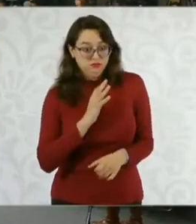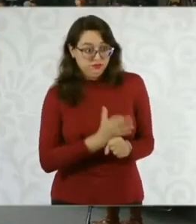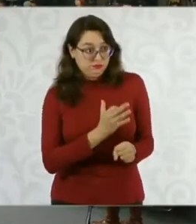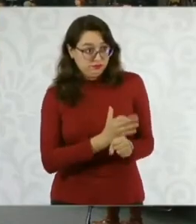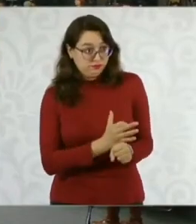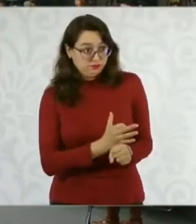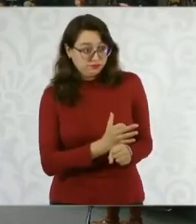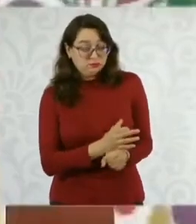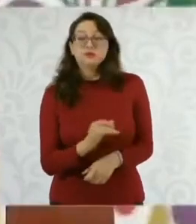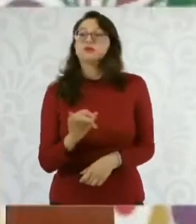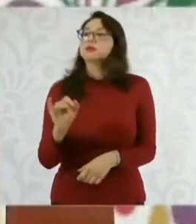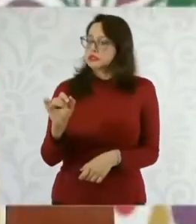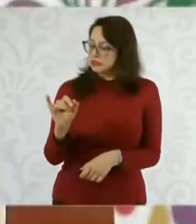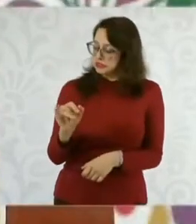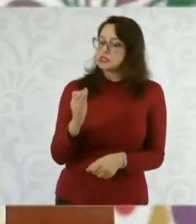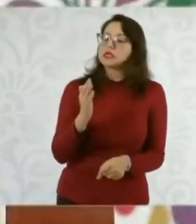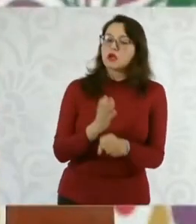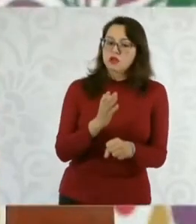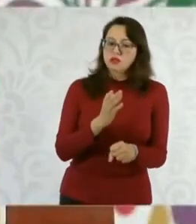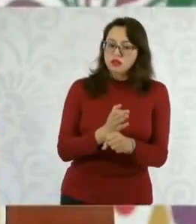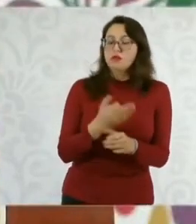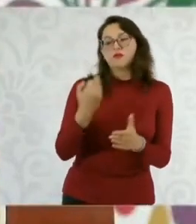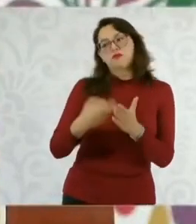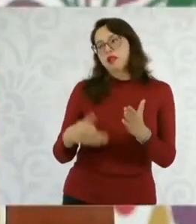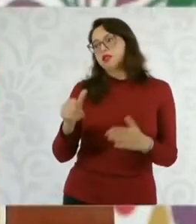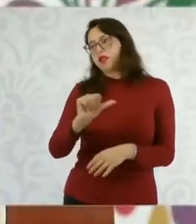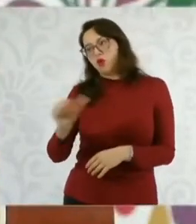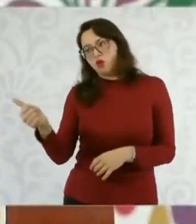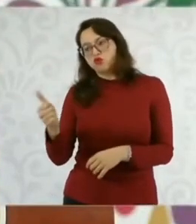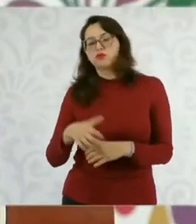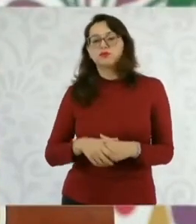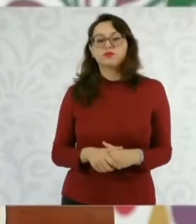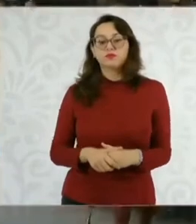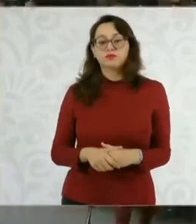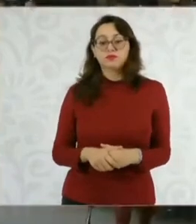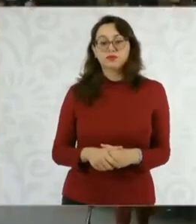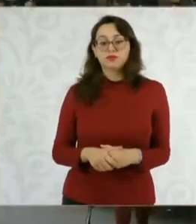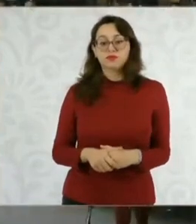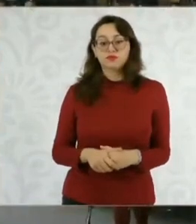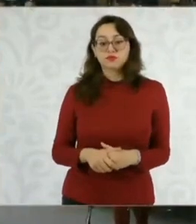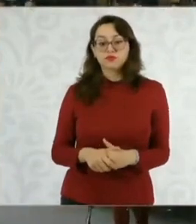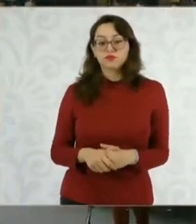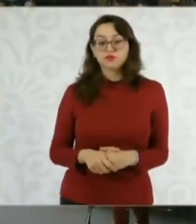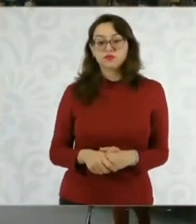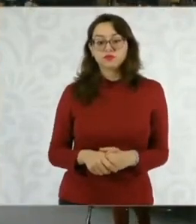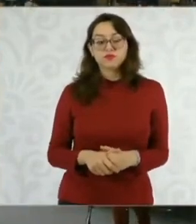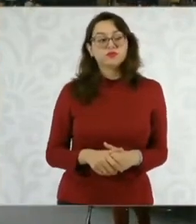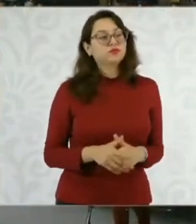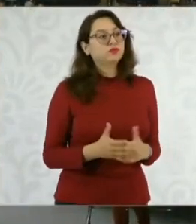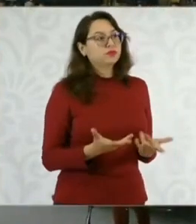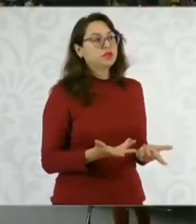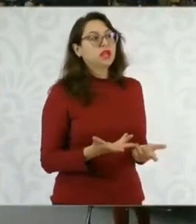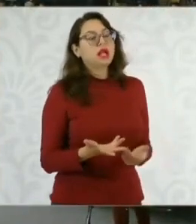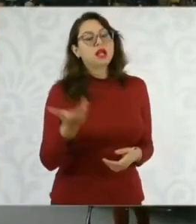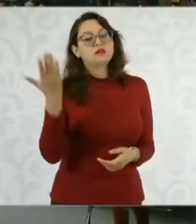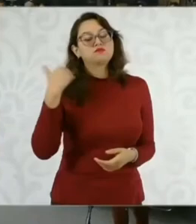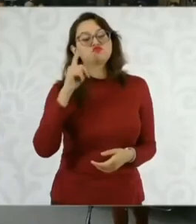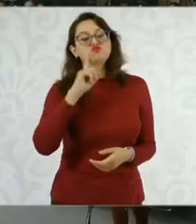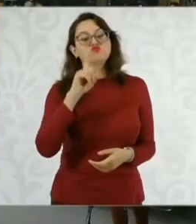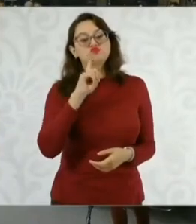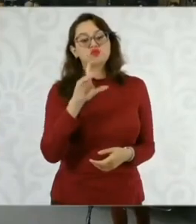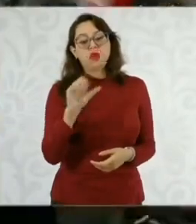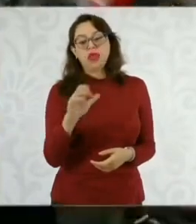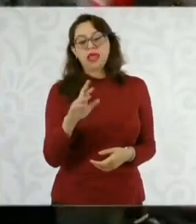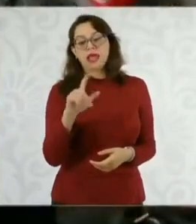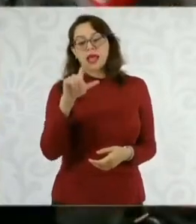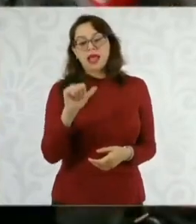Ahora sí, en lo que vemos, pues, ¿qué pasa con estos amparos? Y el demás dinero, decía por ahí, si no me recuerdo, Carla Honfi, que